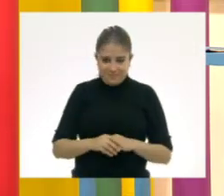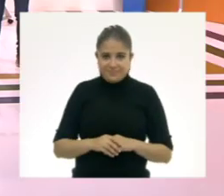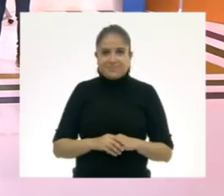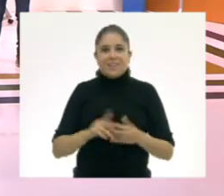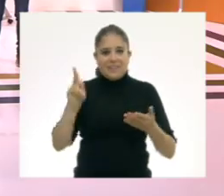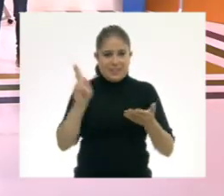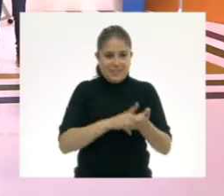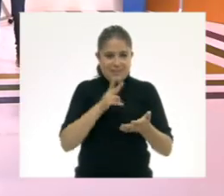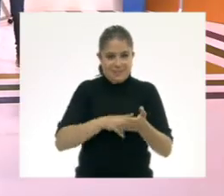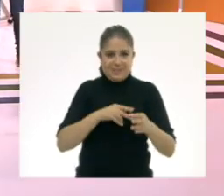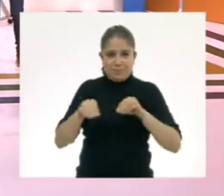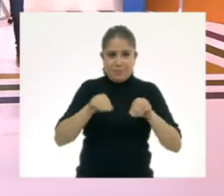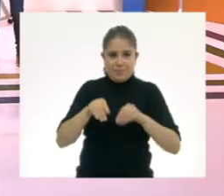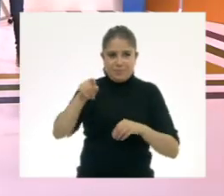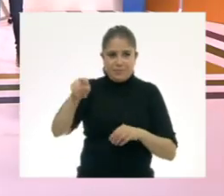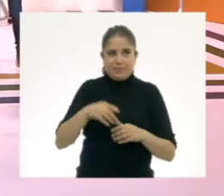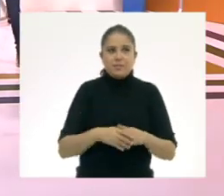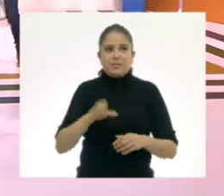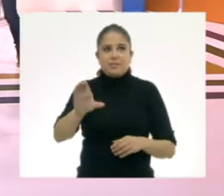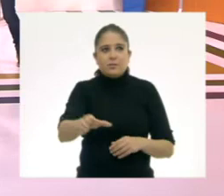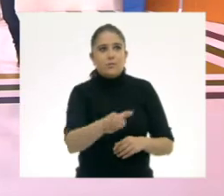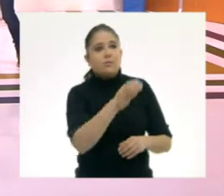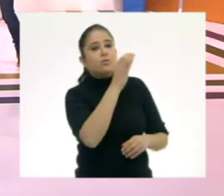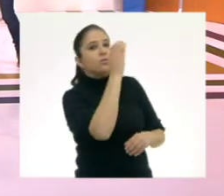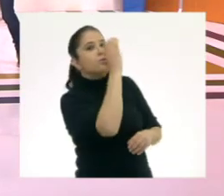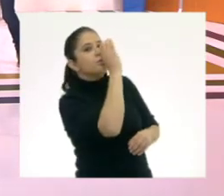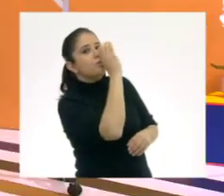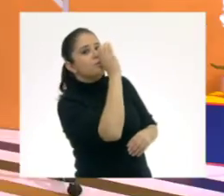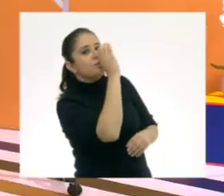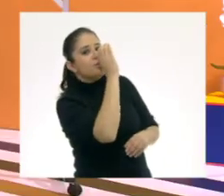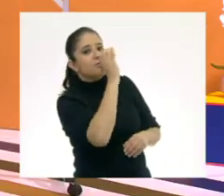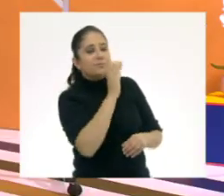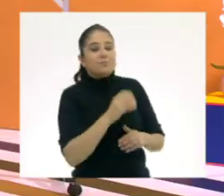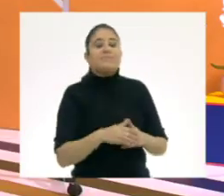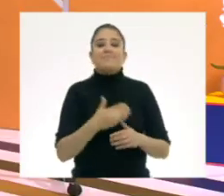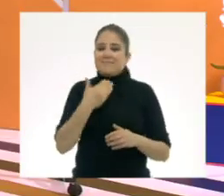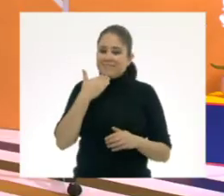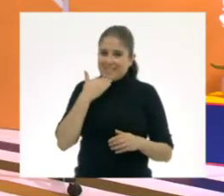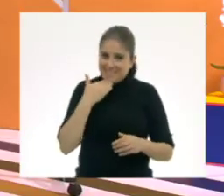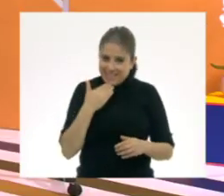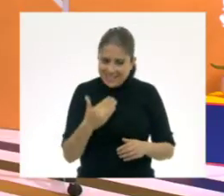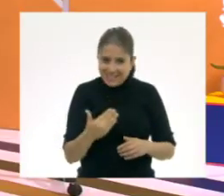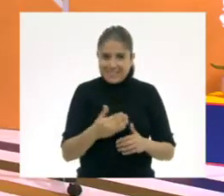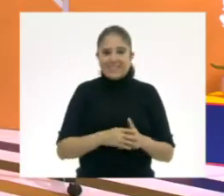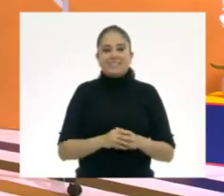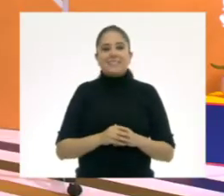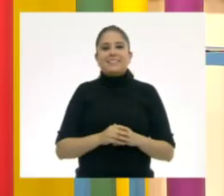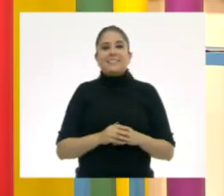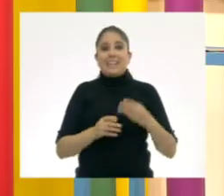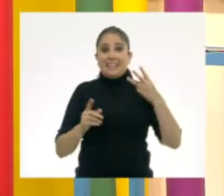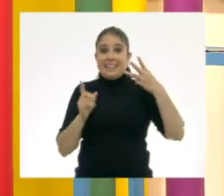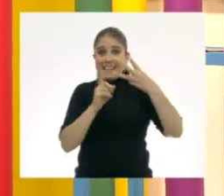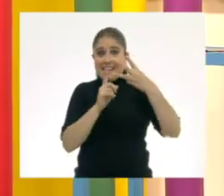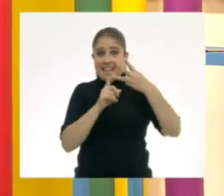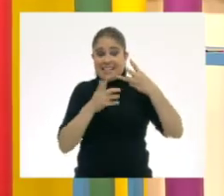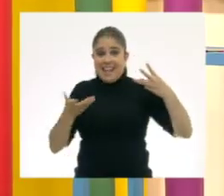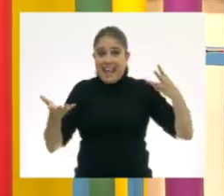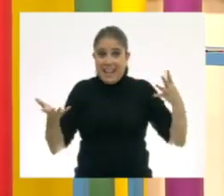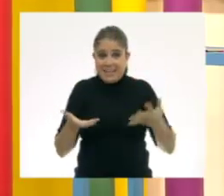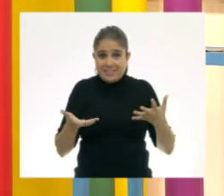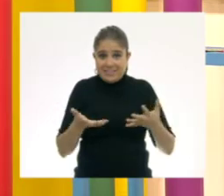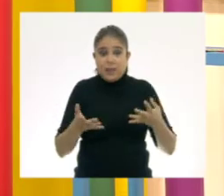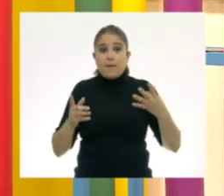ver, repetimos otra vez tu movimiento. Ajá, tomo el vaso. Y muy bien. Entonces ya tenemos tres